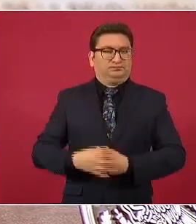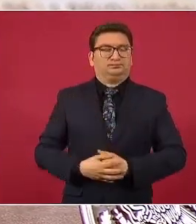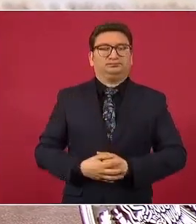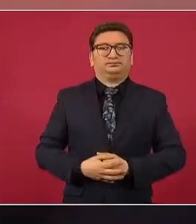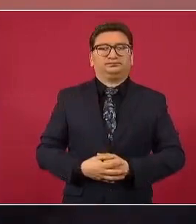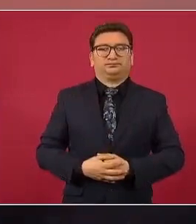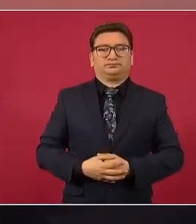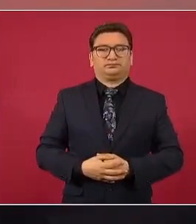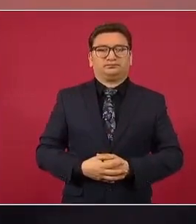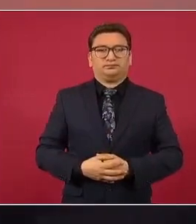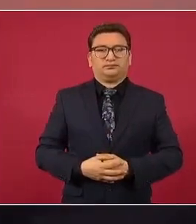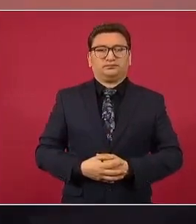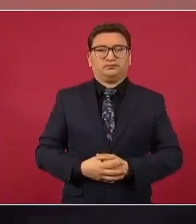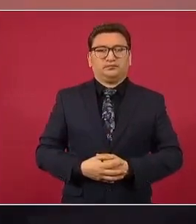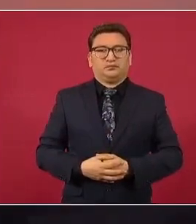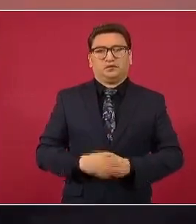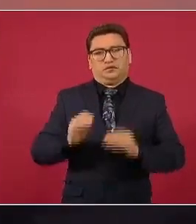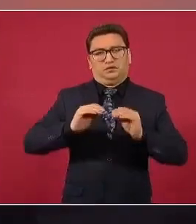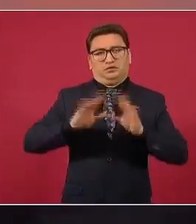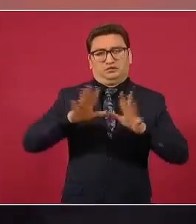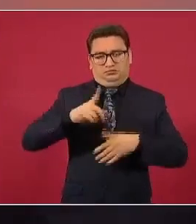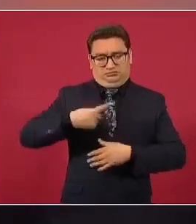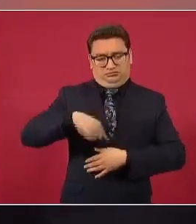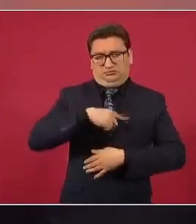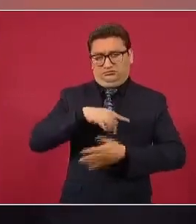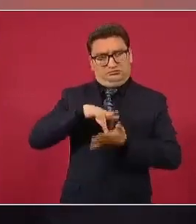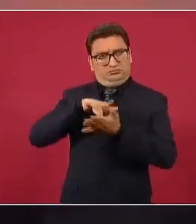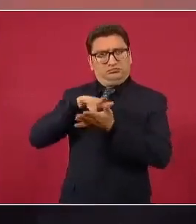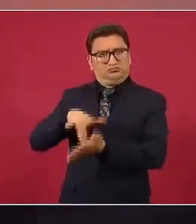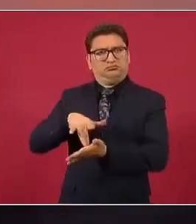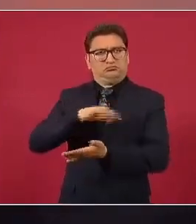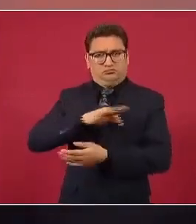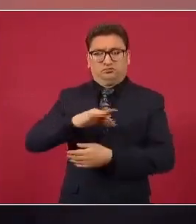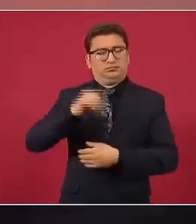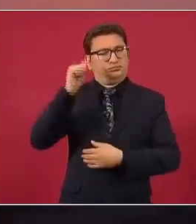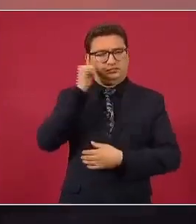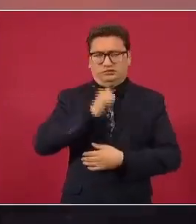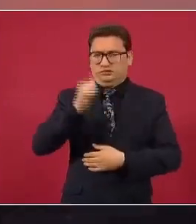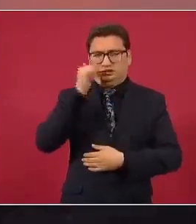y contaría con el apoyo de nosotros siempre